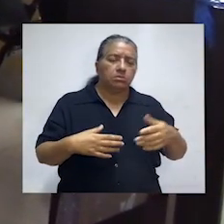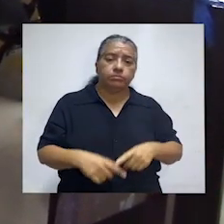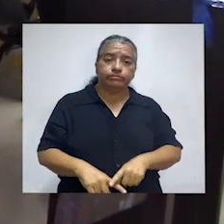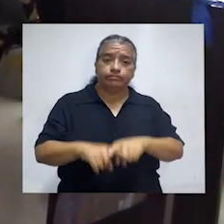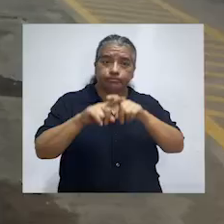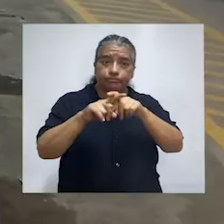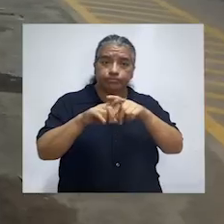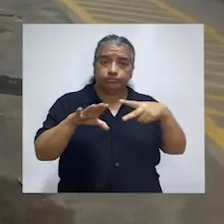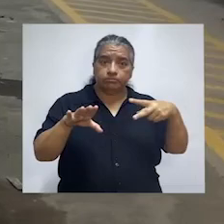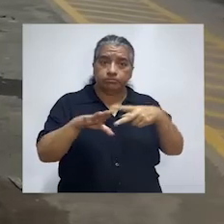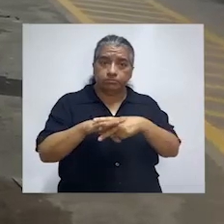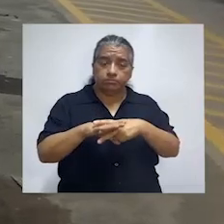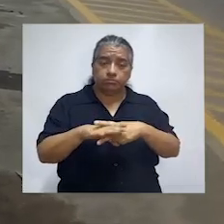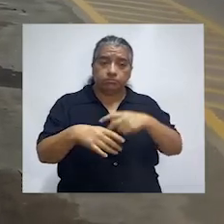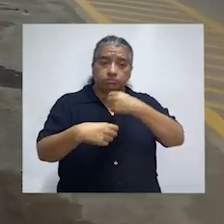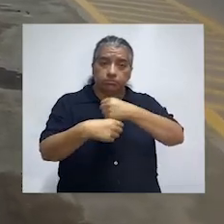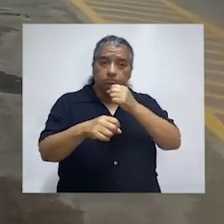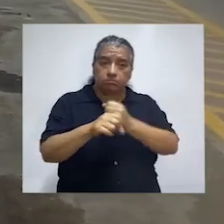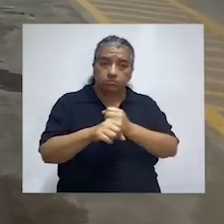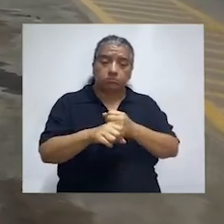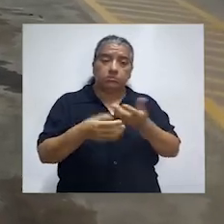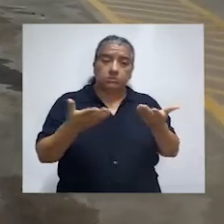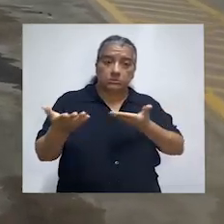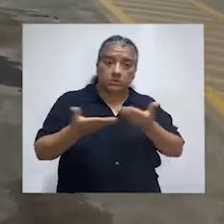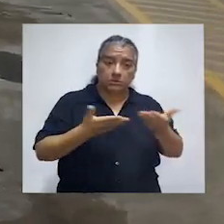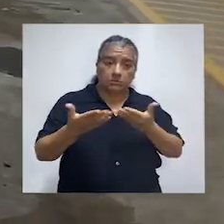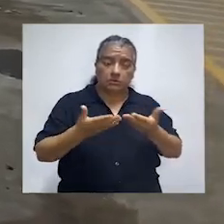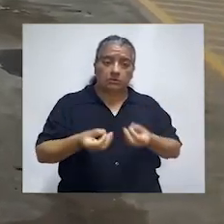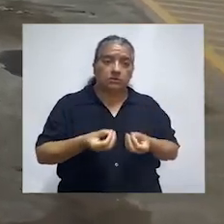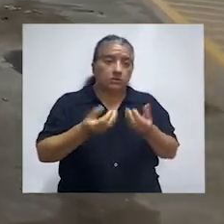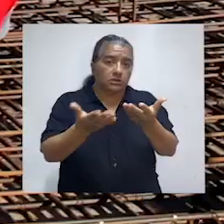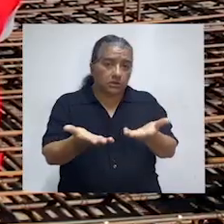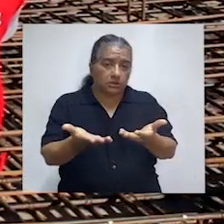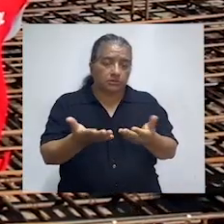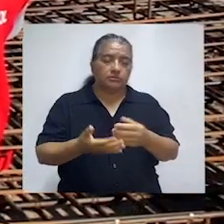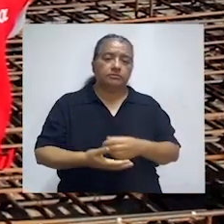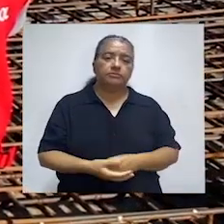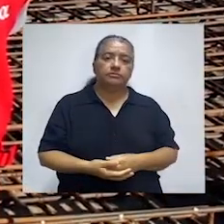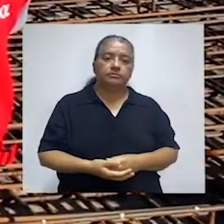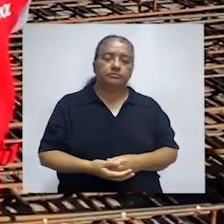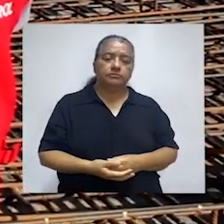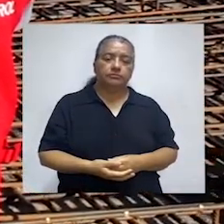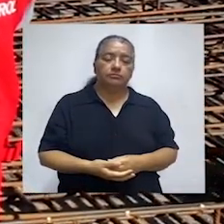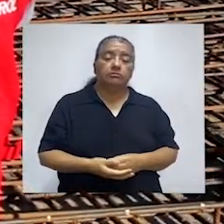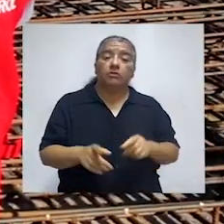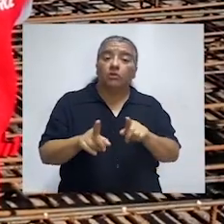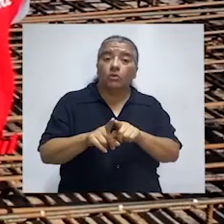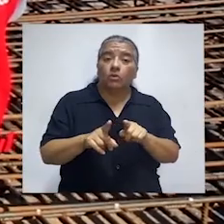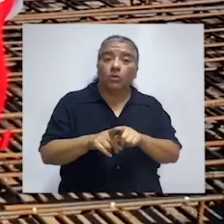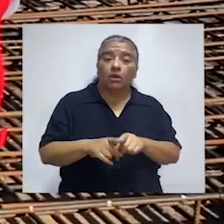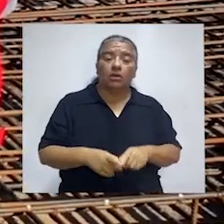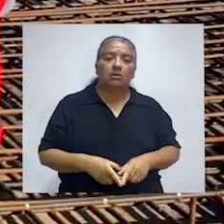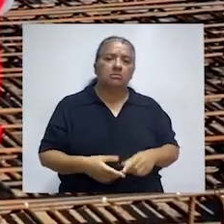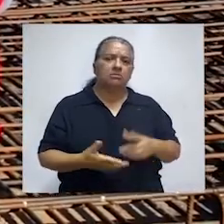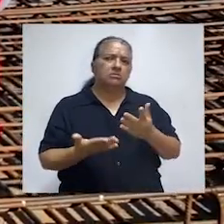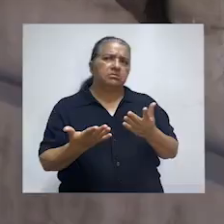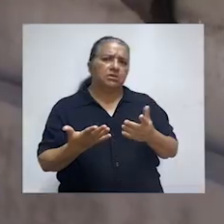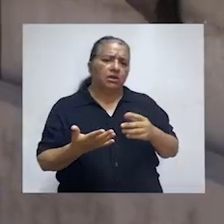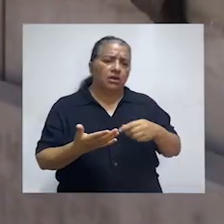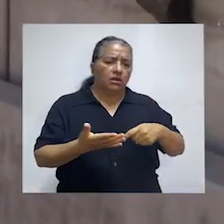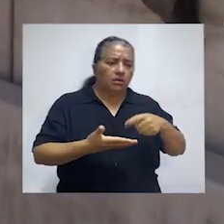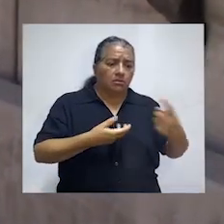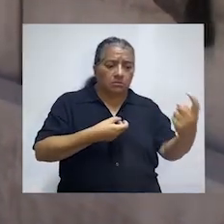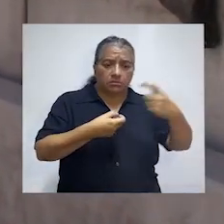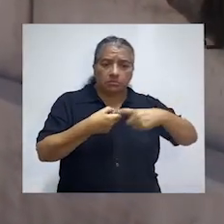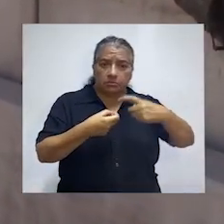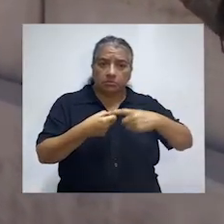o parcial de las obras y servicios que se brinda a la población. También actuar de forma parcializada en los contratos o